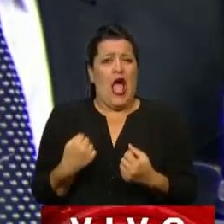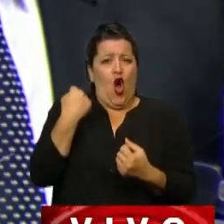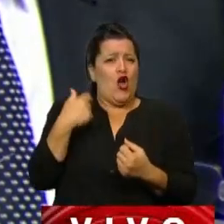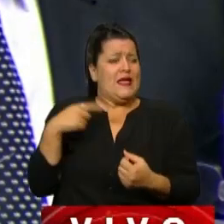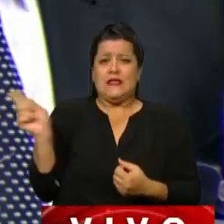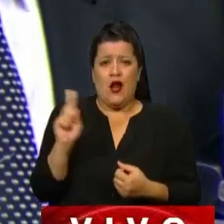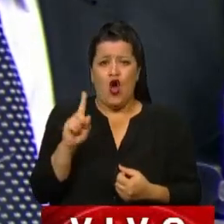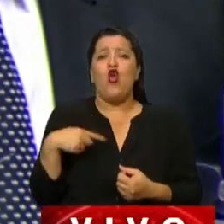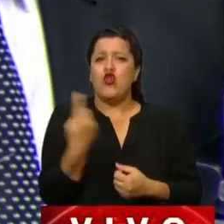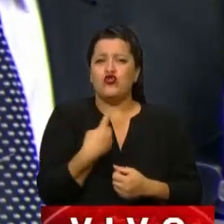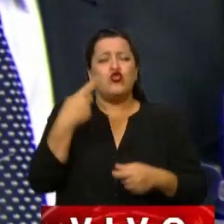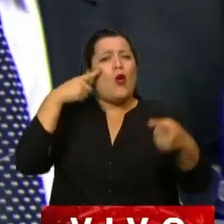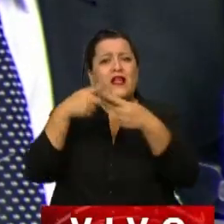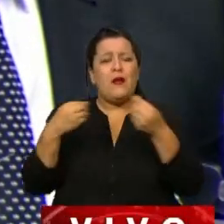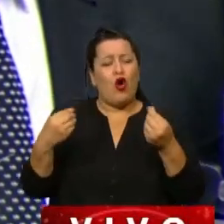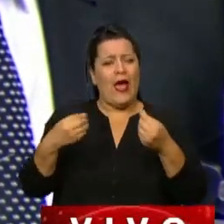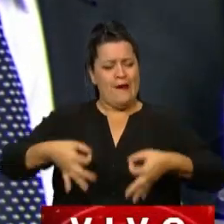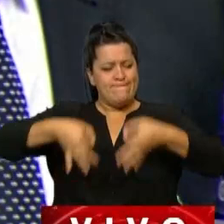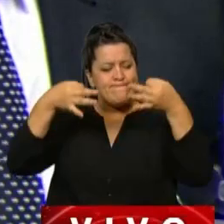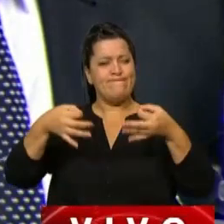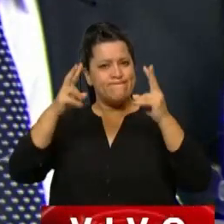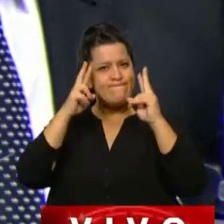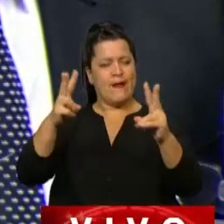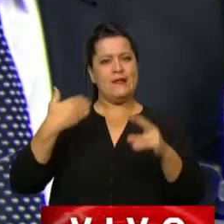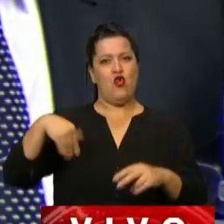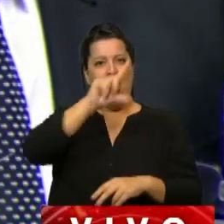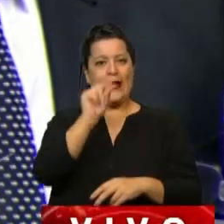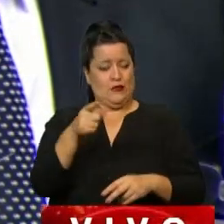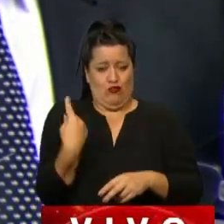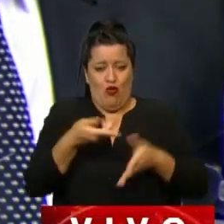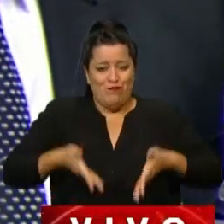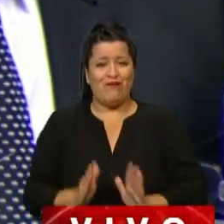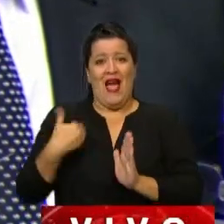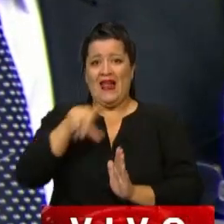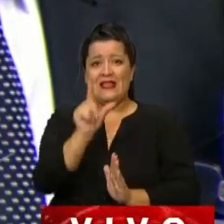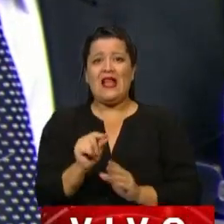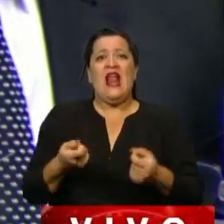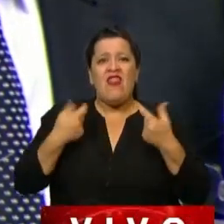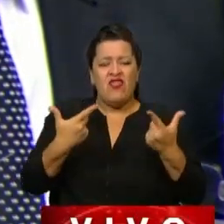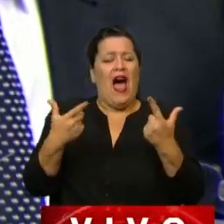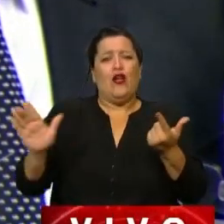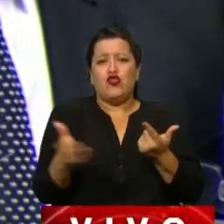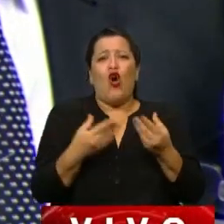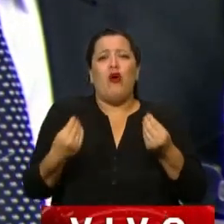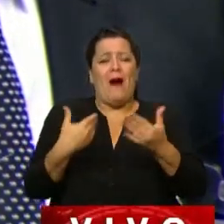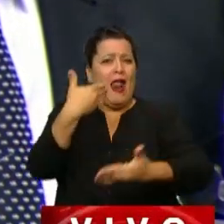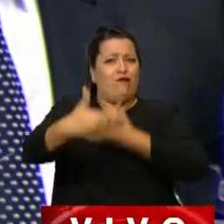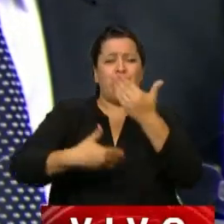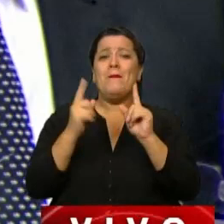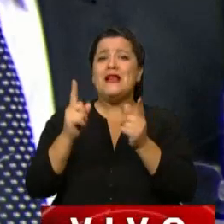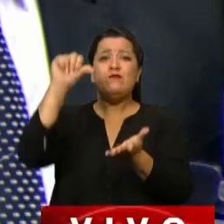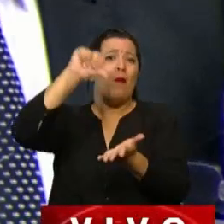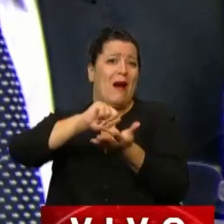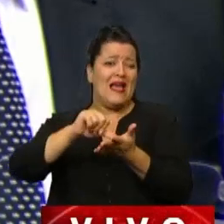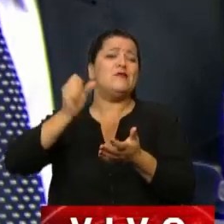queremos honrar de que somos argentinos, ponemos todo lo que hay que poner para sacar y poner a un país como lo fue